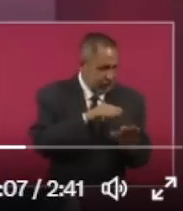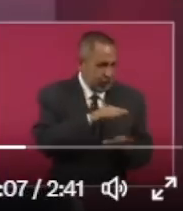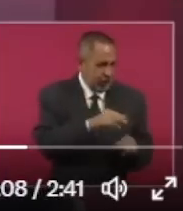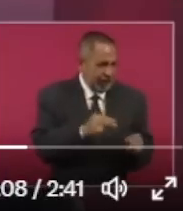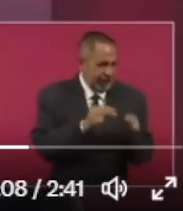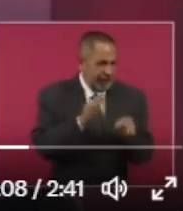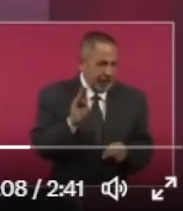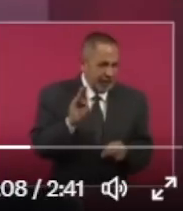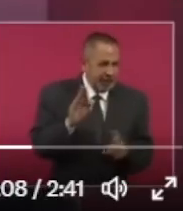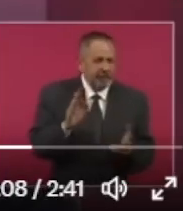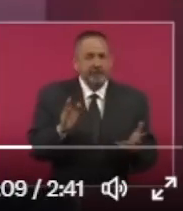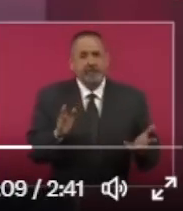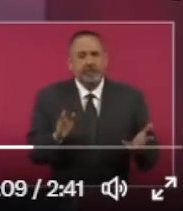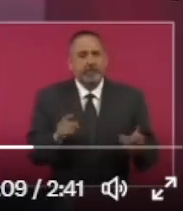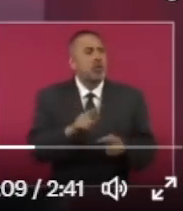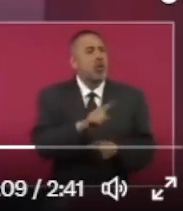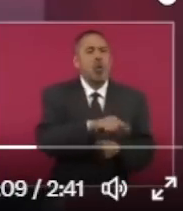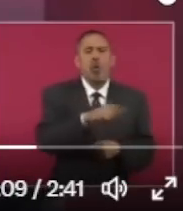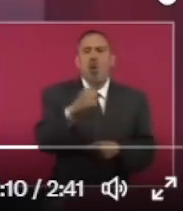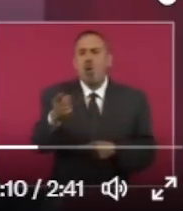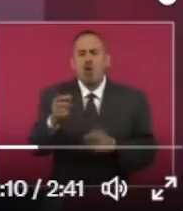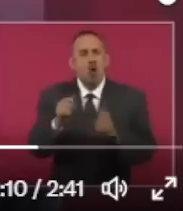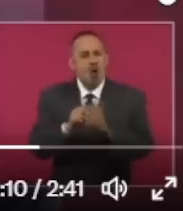de hacer negocios lícitos